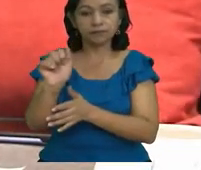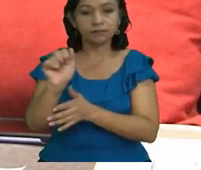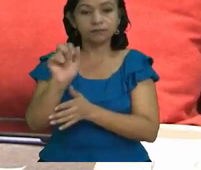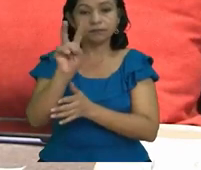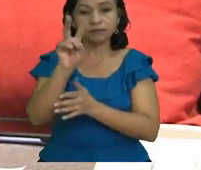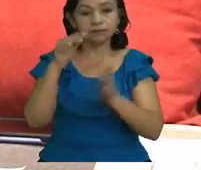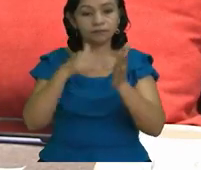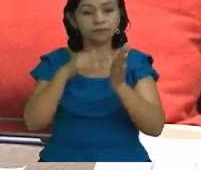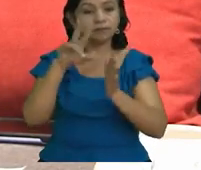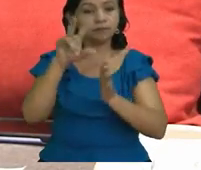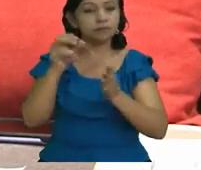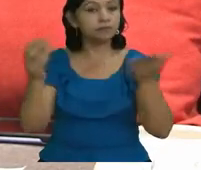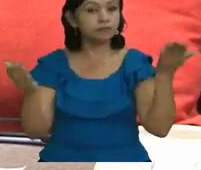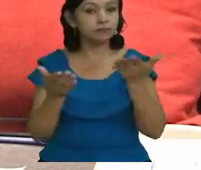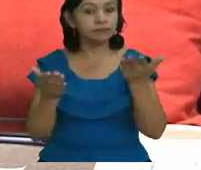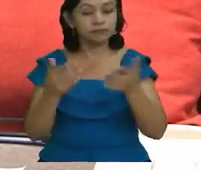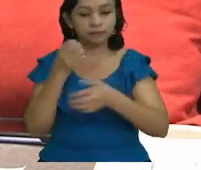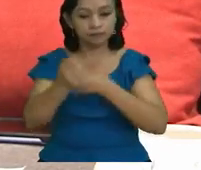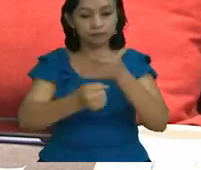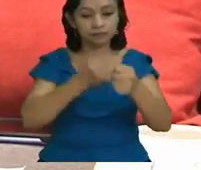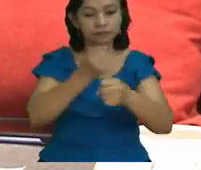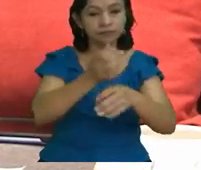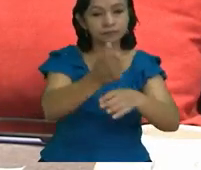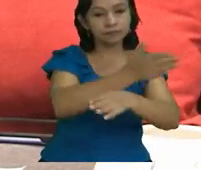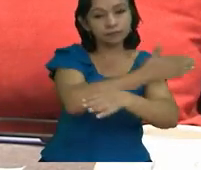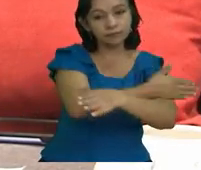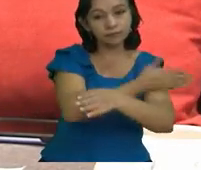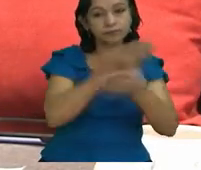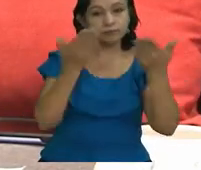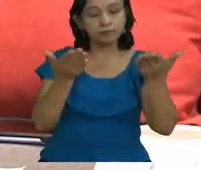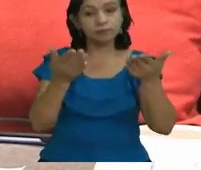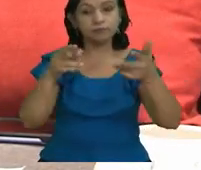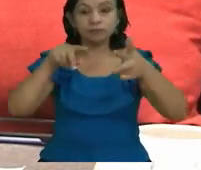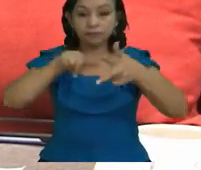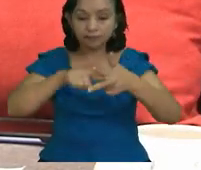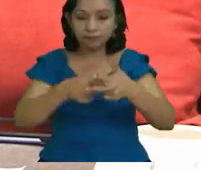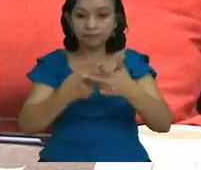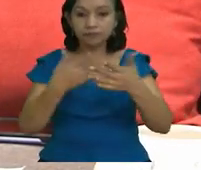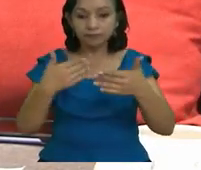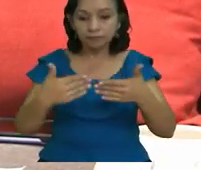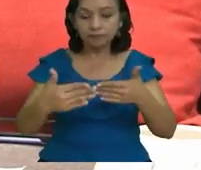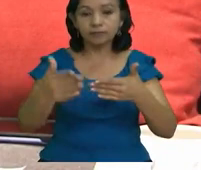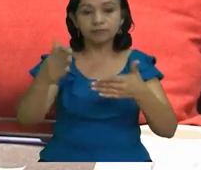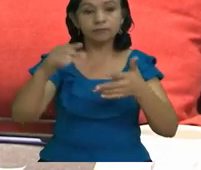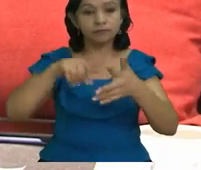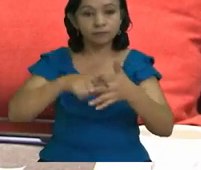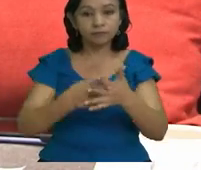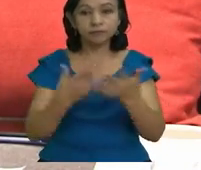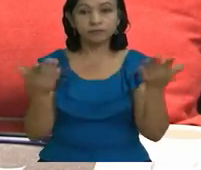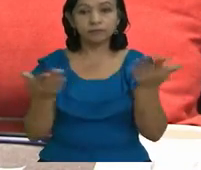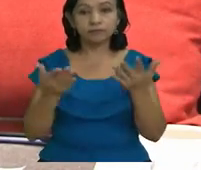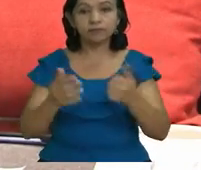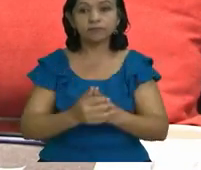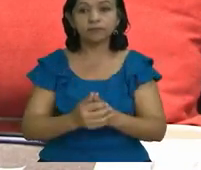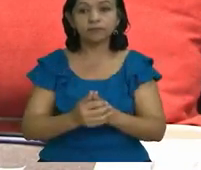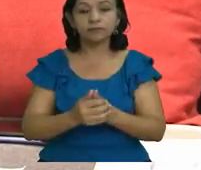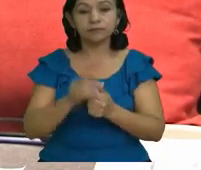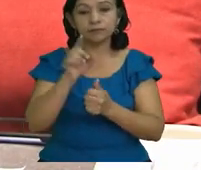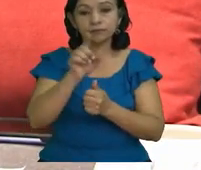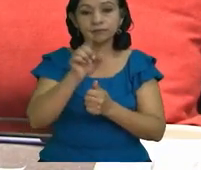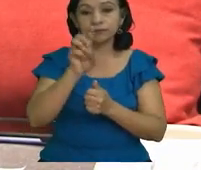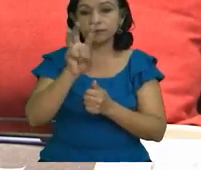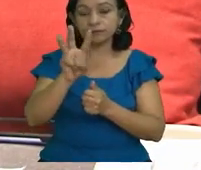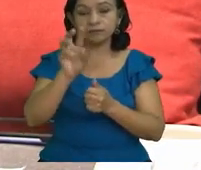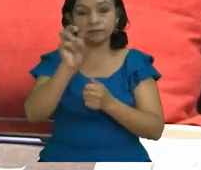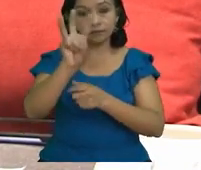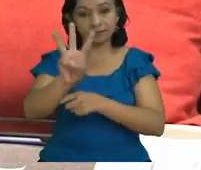2020. Sí, el año pasado inauguramos o empezamos con la iniciativa de 3